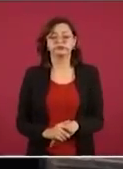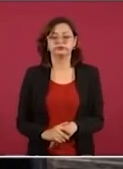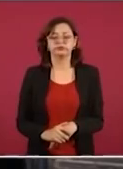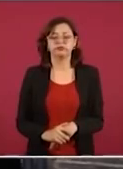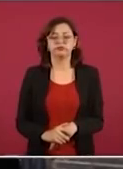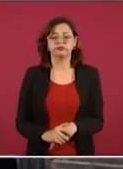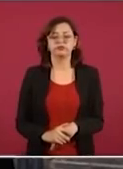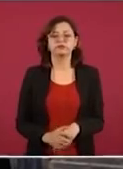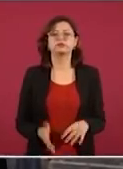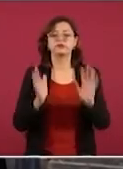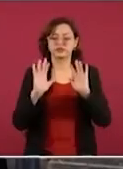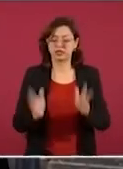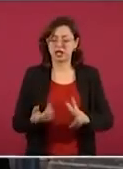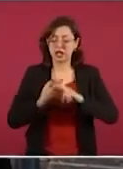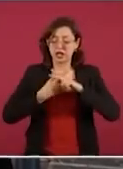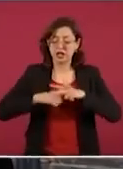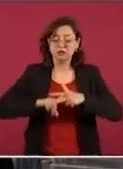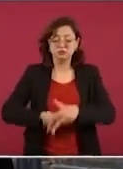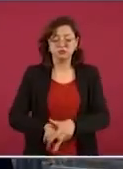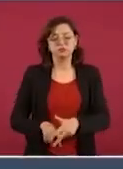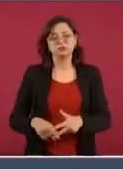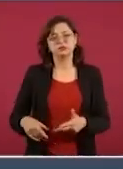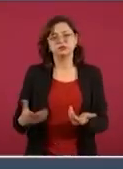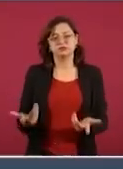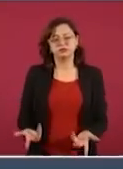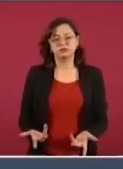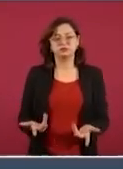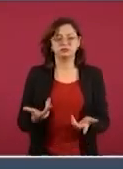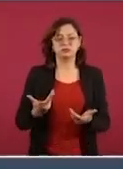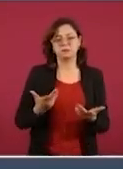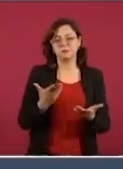iniciado los estudios de ingeniería